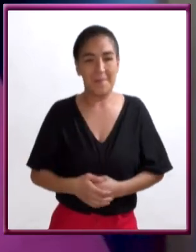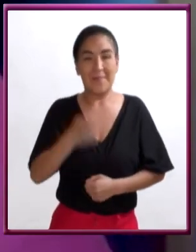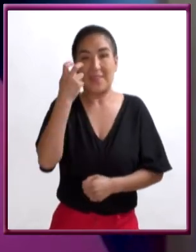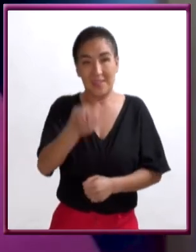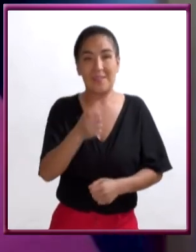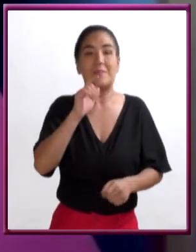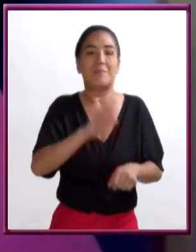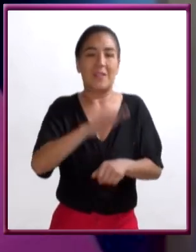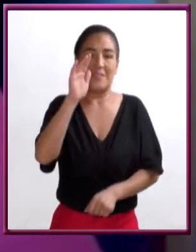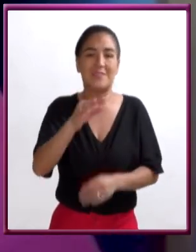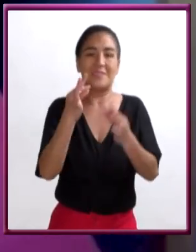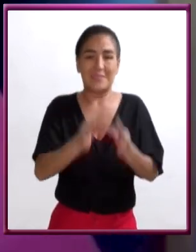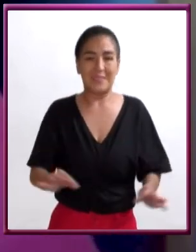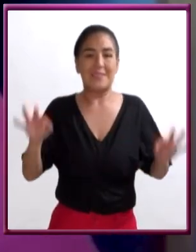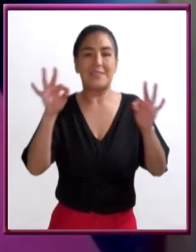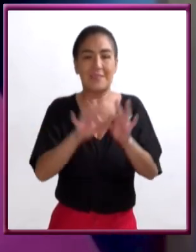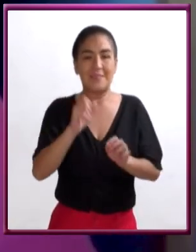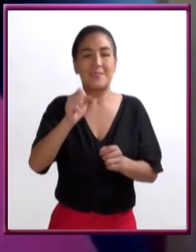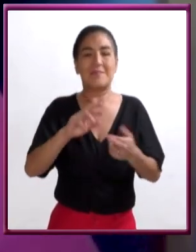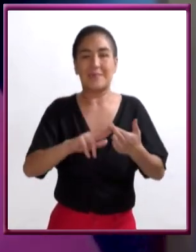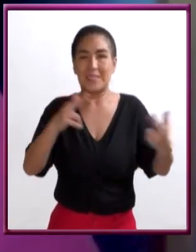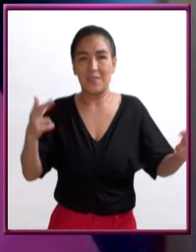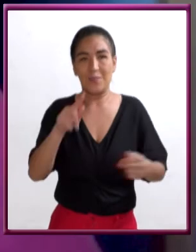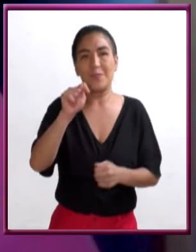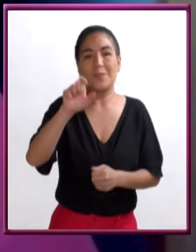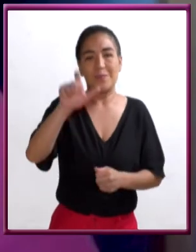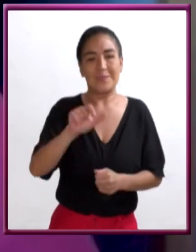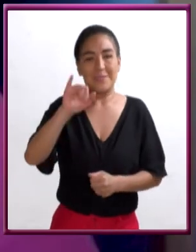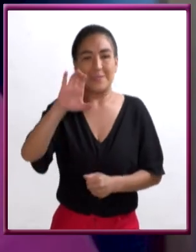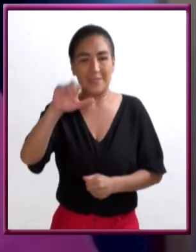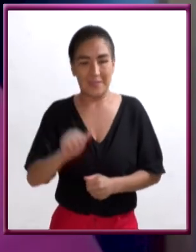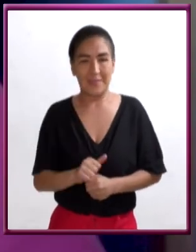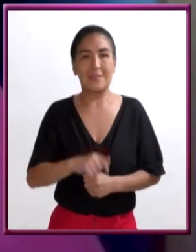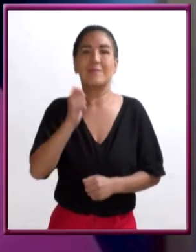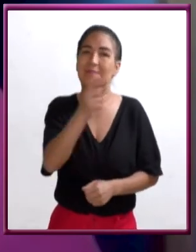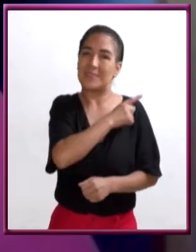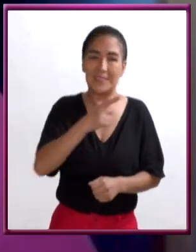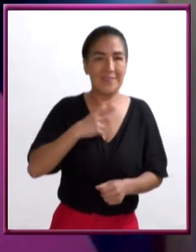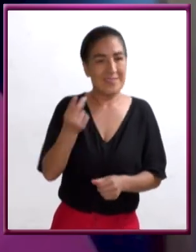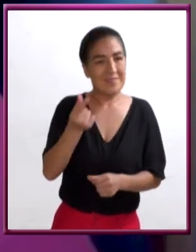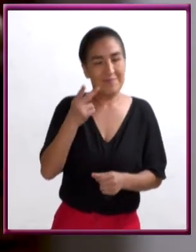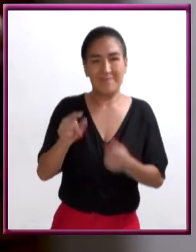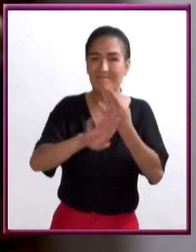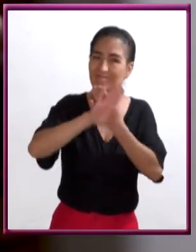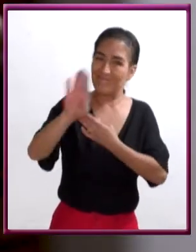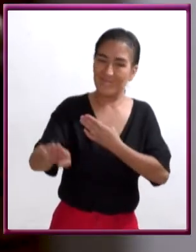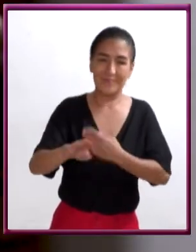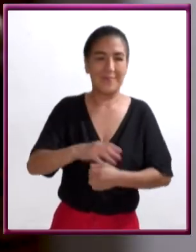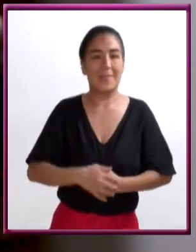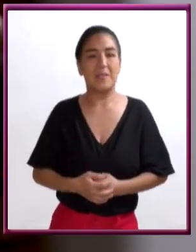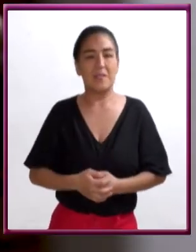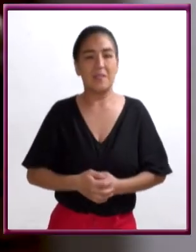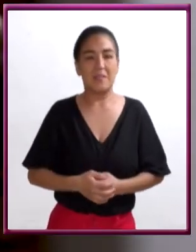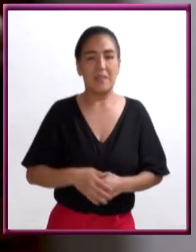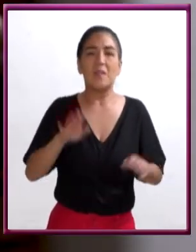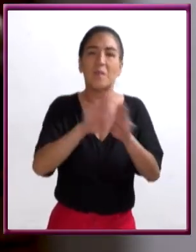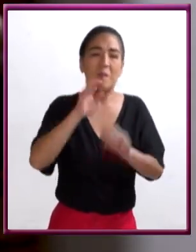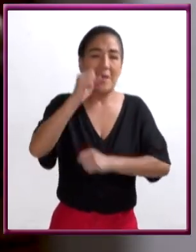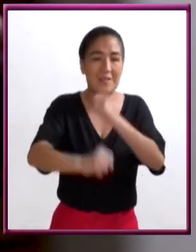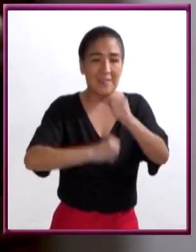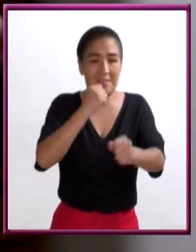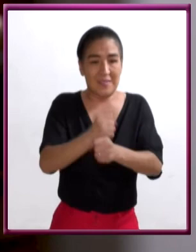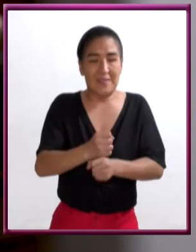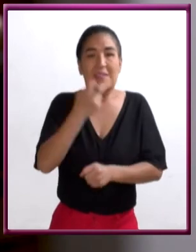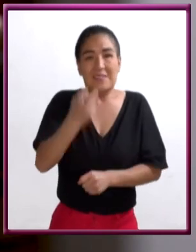tóxica. Ese es el punto más delicado de las relaciones tóxicas, saber salirse. Y si hemos pasado por una relación